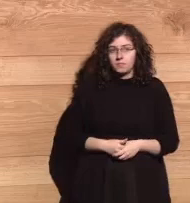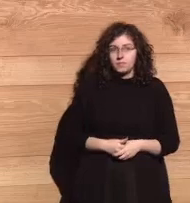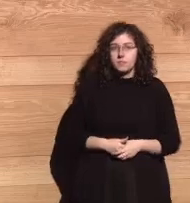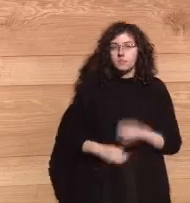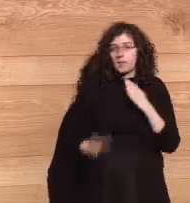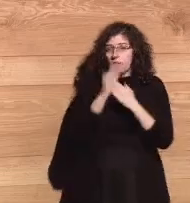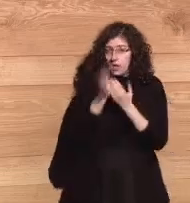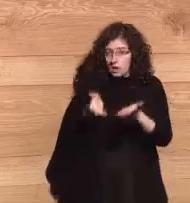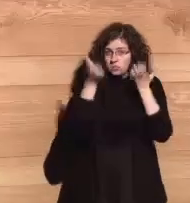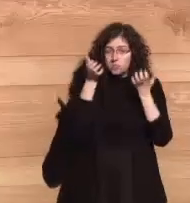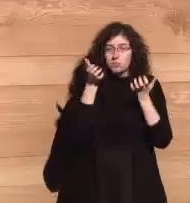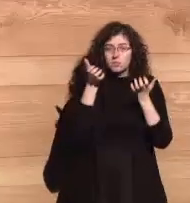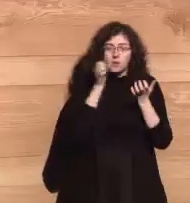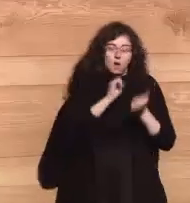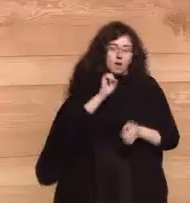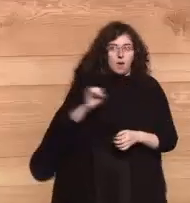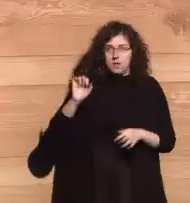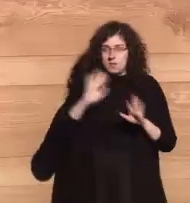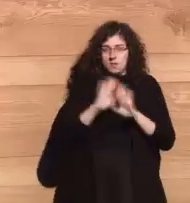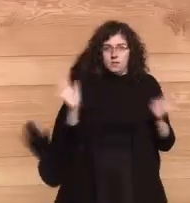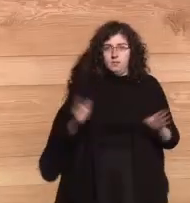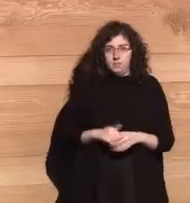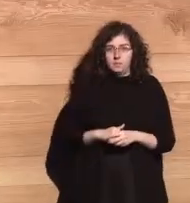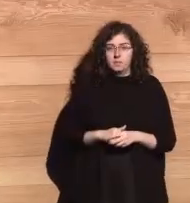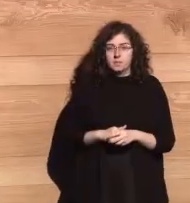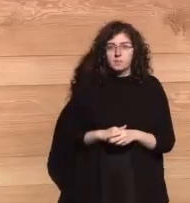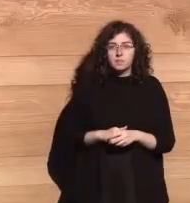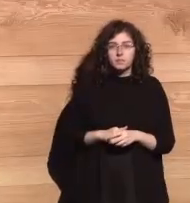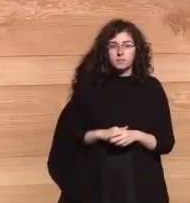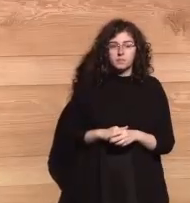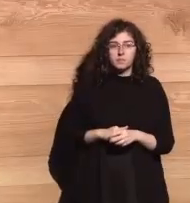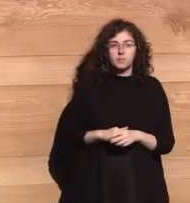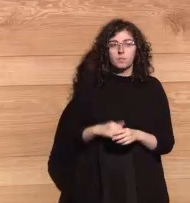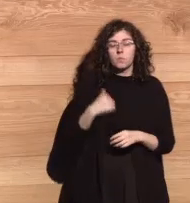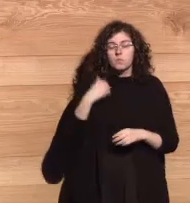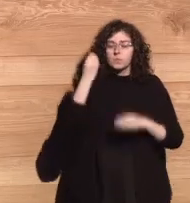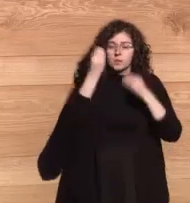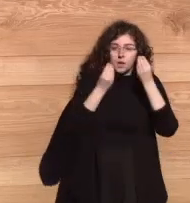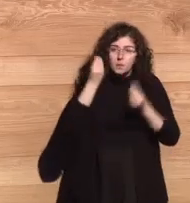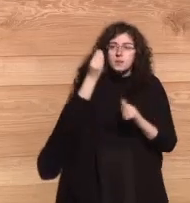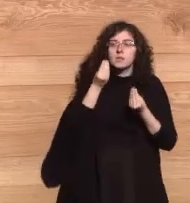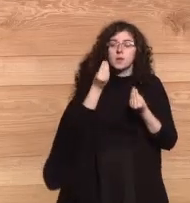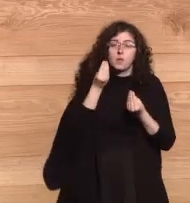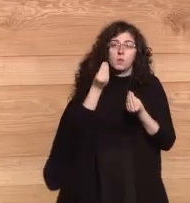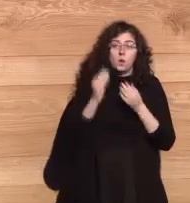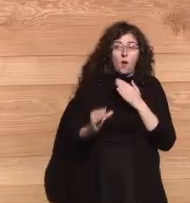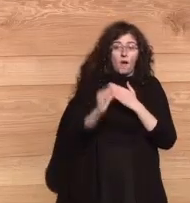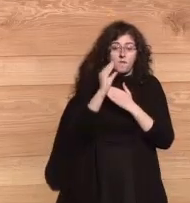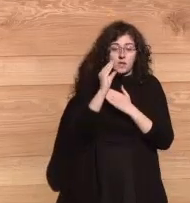gané la beca, que fue muy impresionante, la verdad, y había planteado para hacer con una beca, la